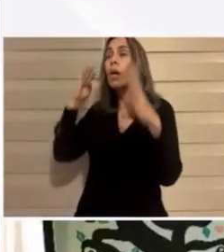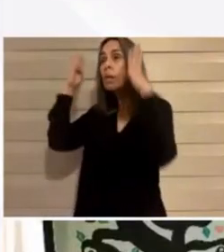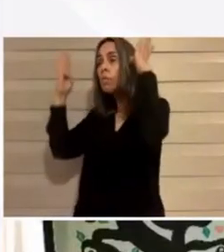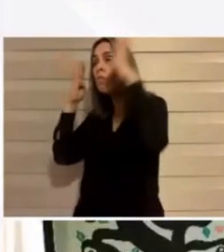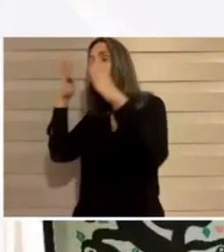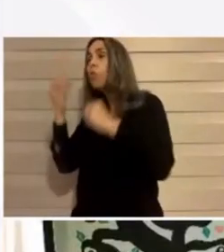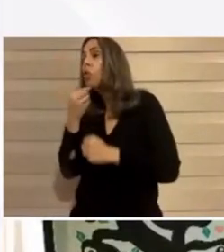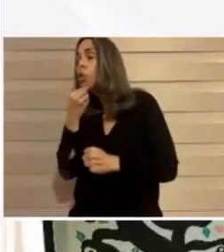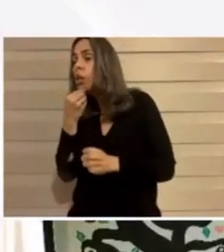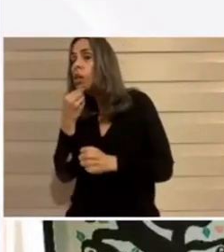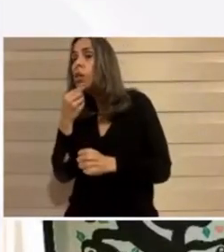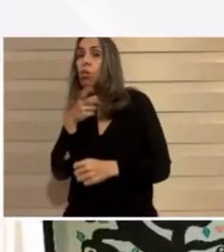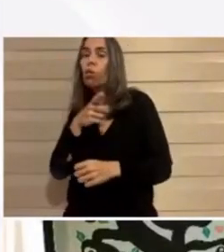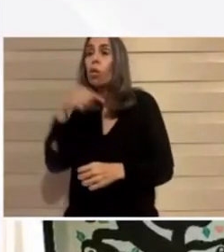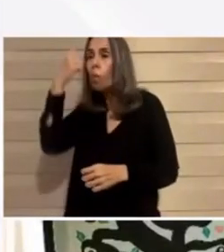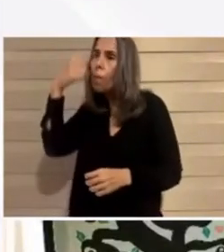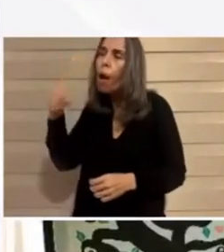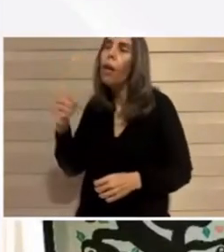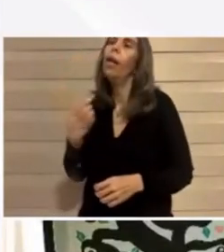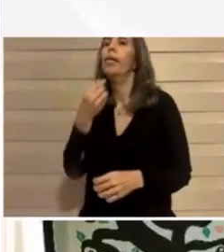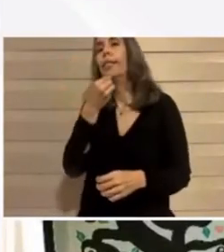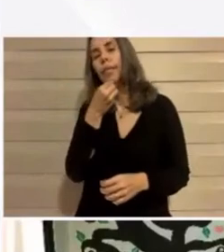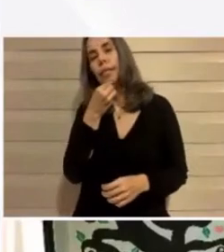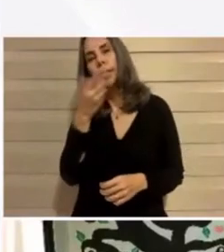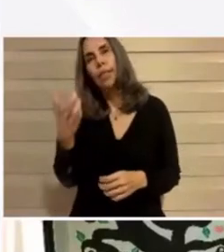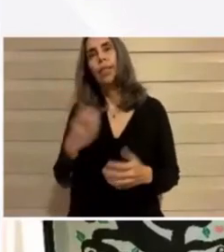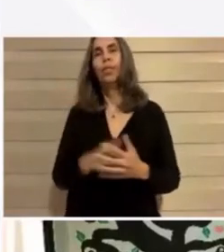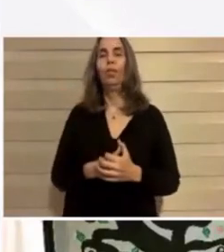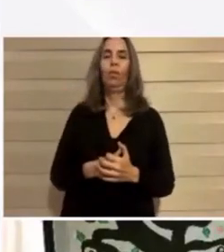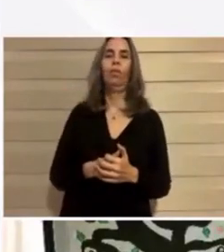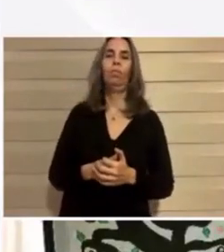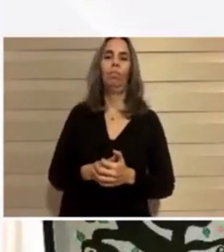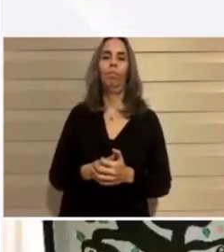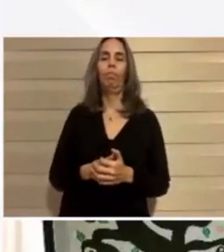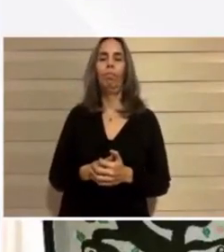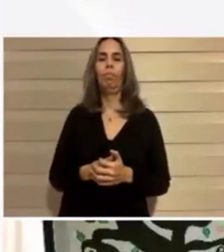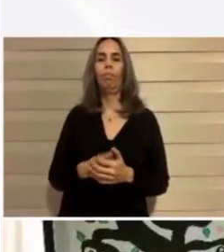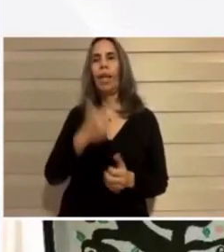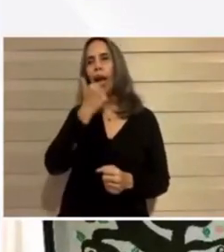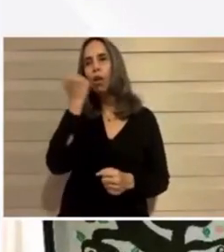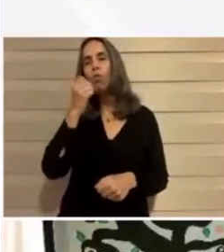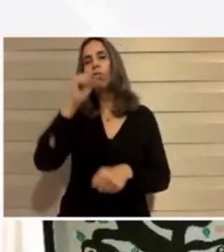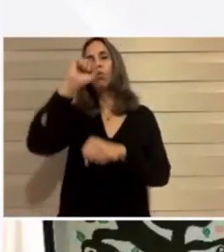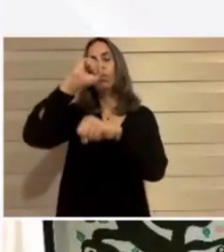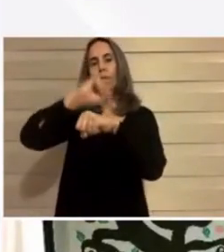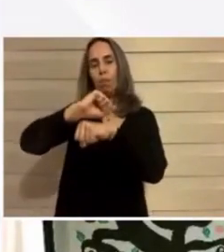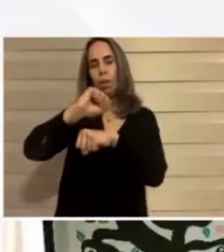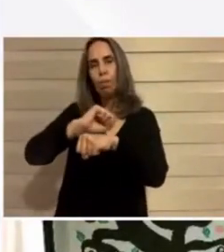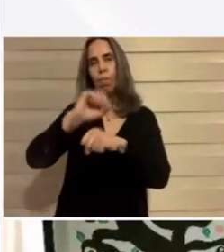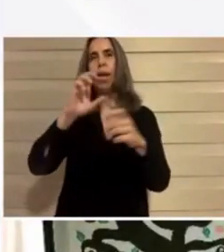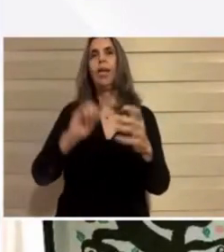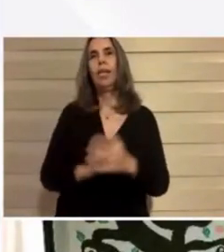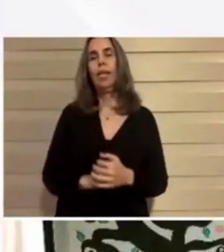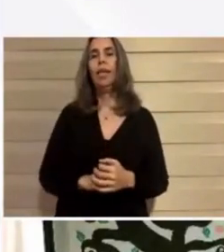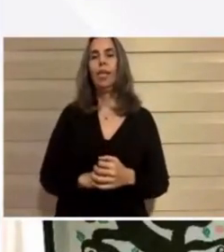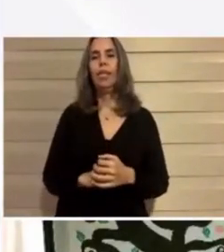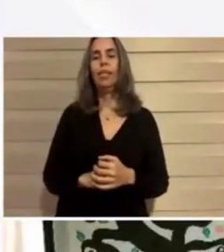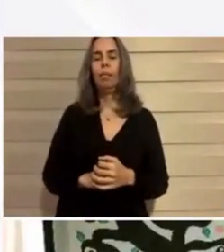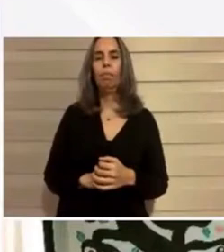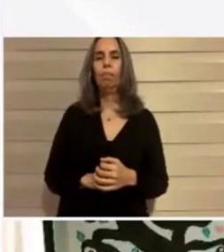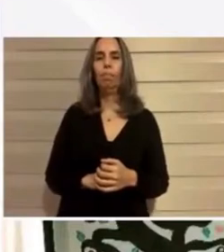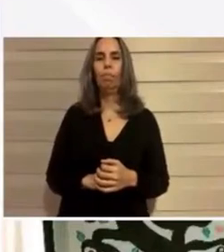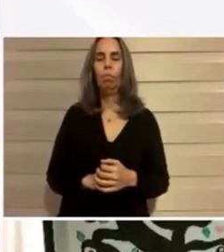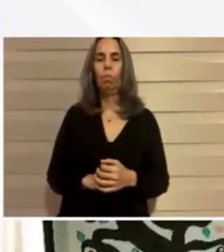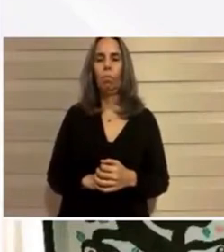finalmente primaria, hasta los 12 años, después ya no les gusta que les digamos niños. No